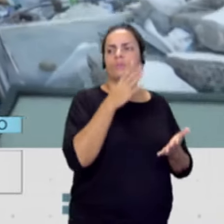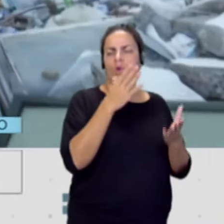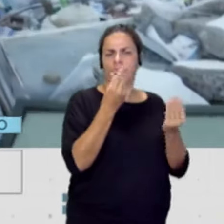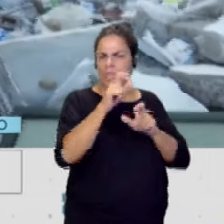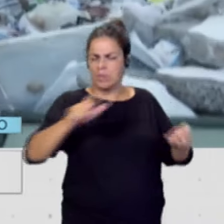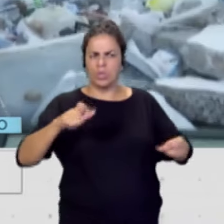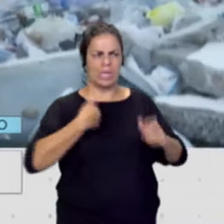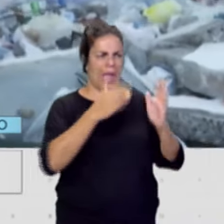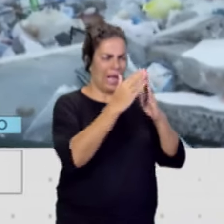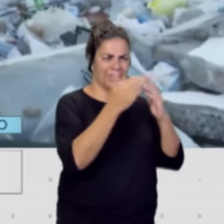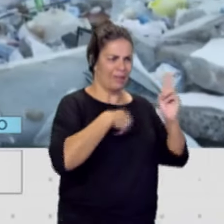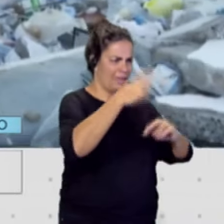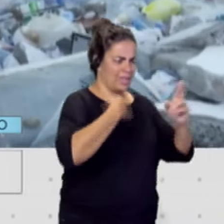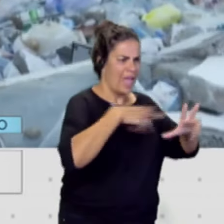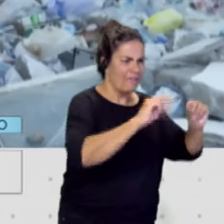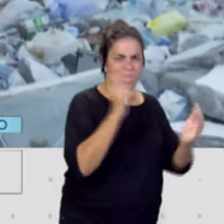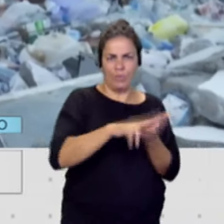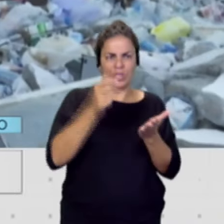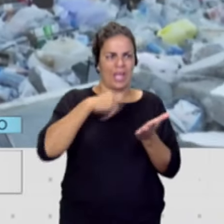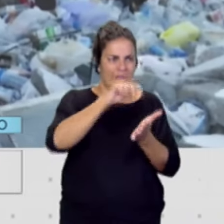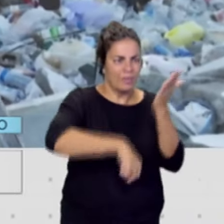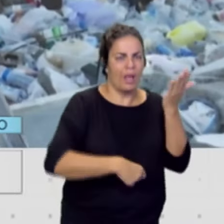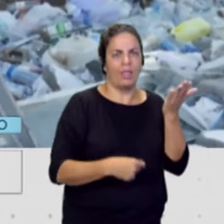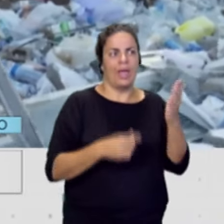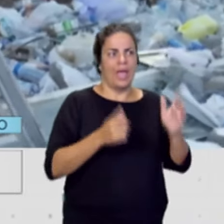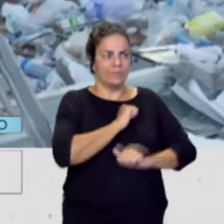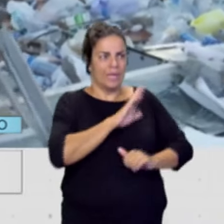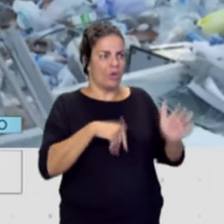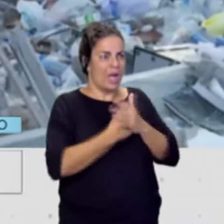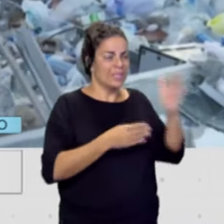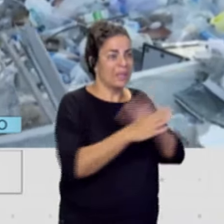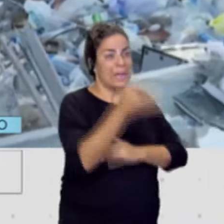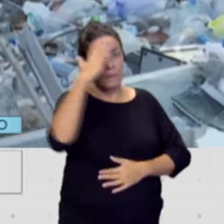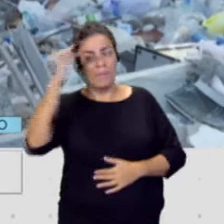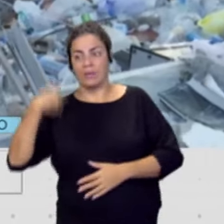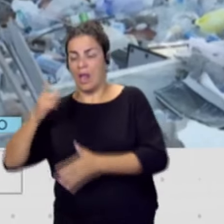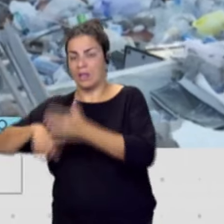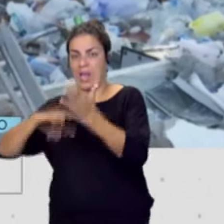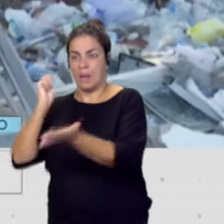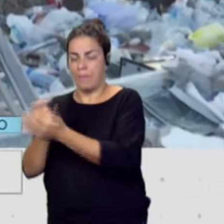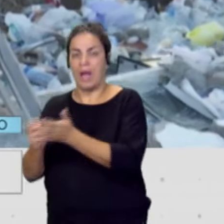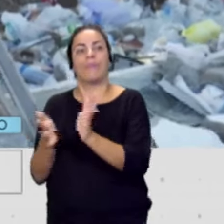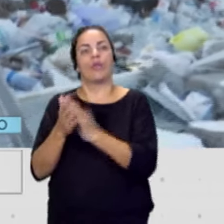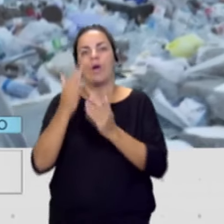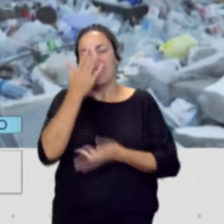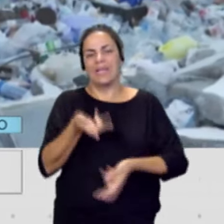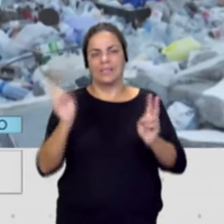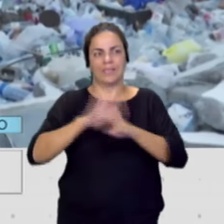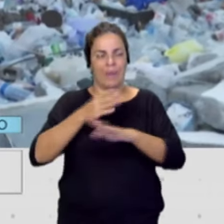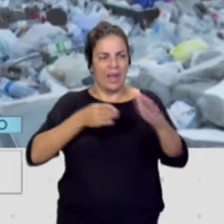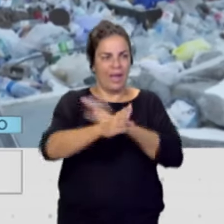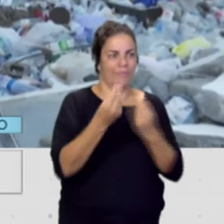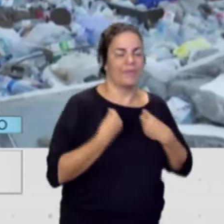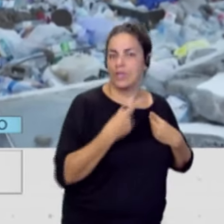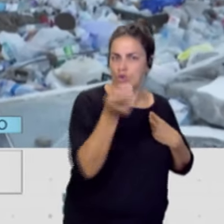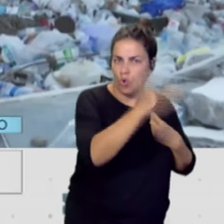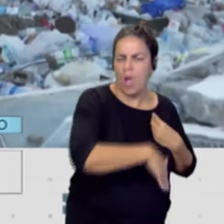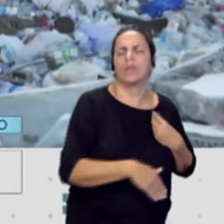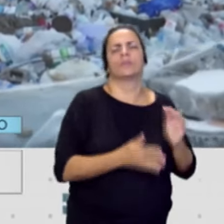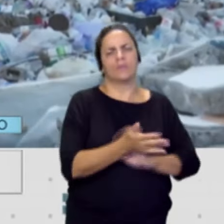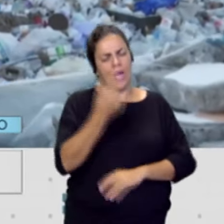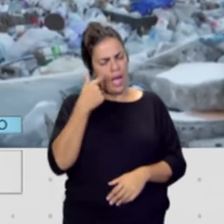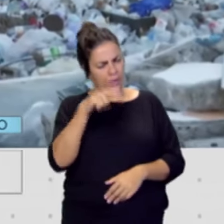firmadas, esperando entrar, pagando alquileres mientras tanto, sin licencia de ocupación. Algún día deberíamos de verdad entrar a